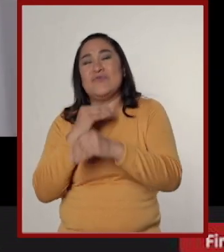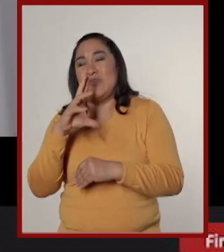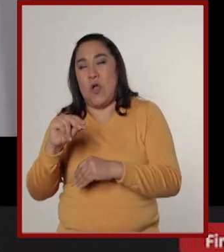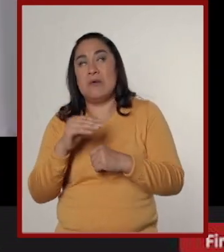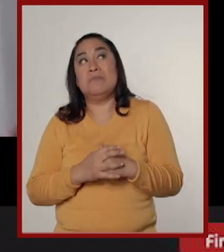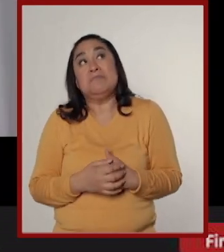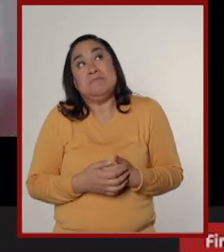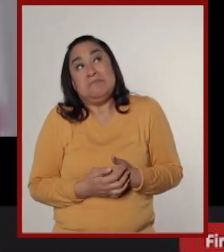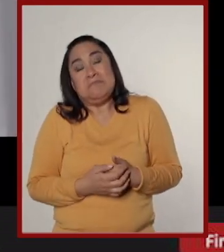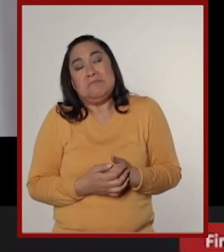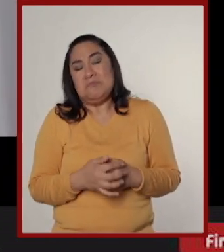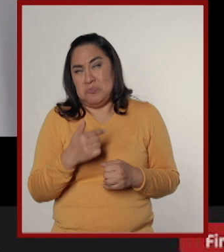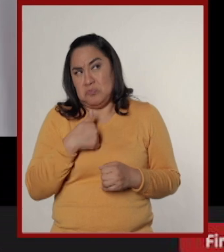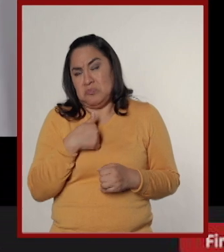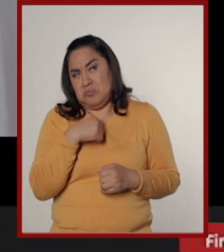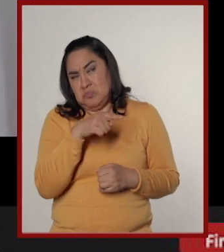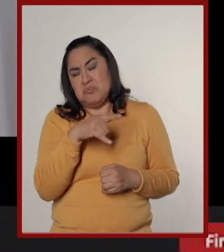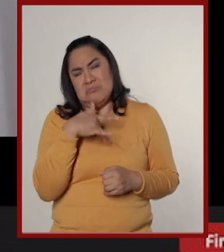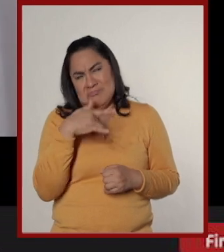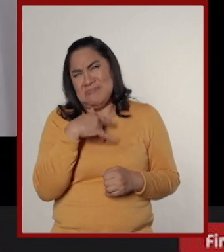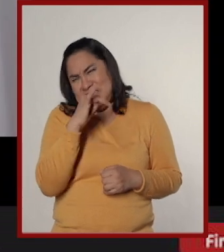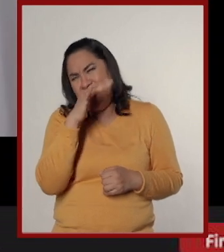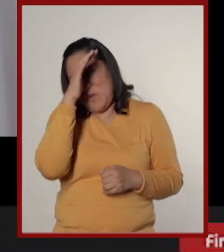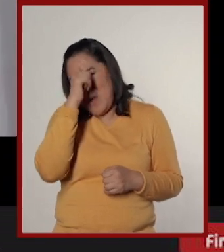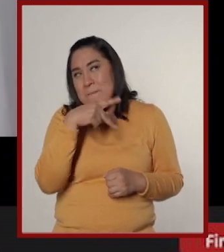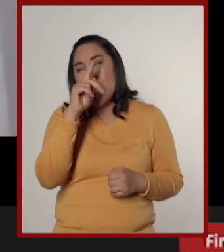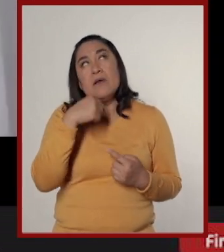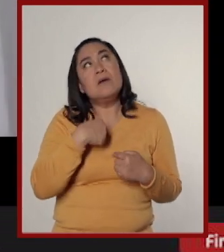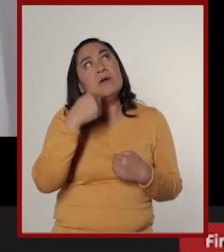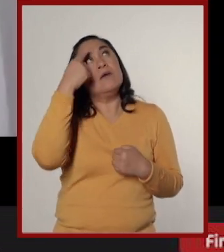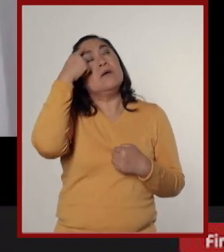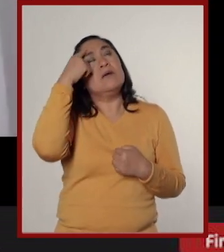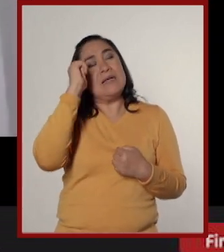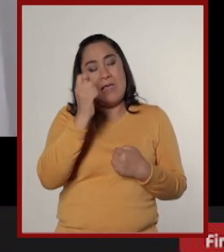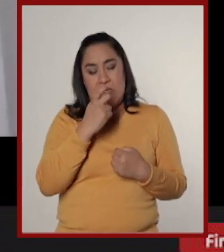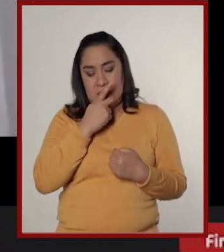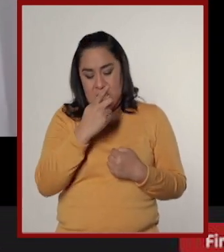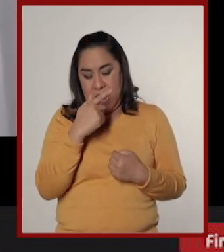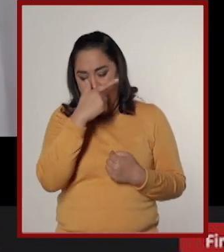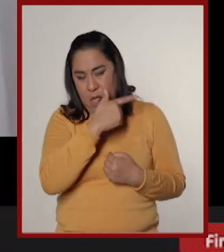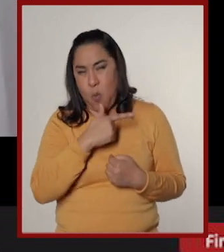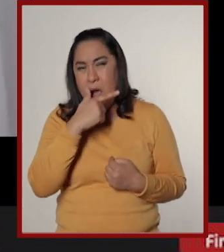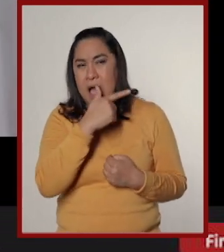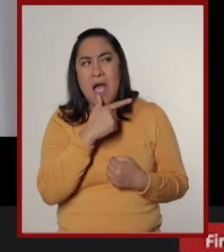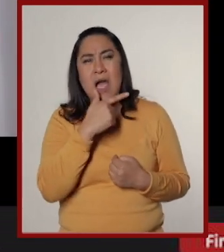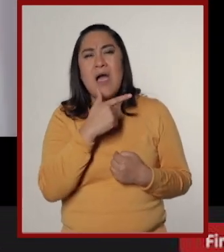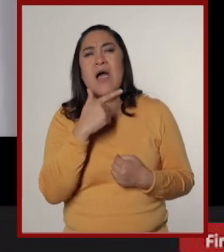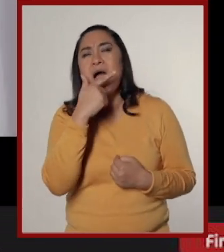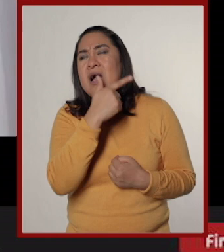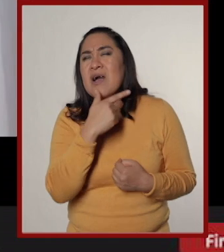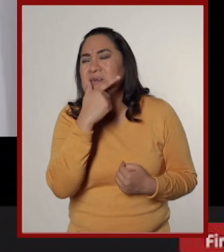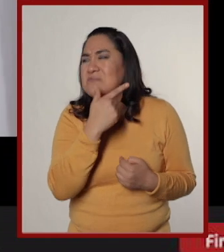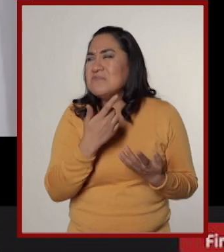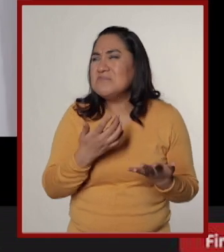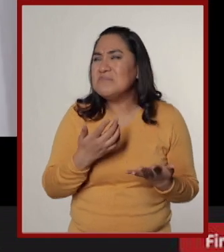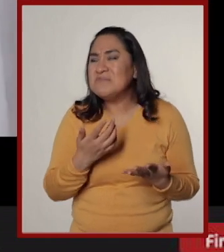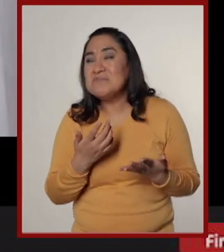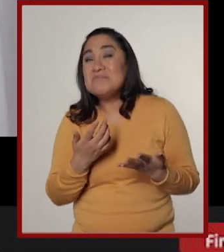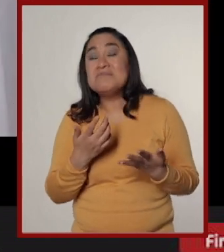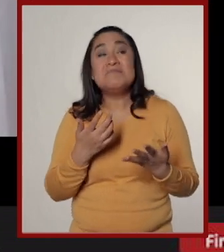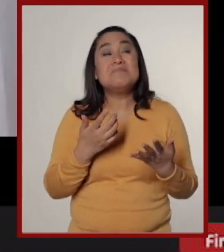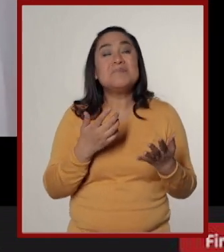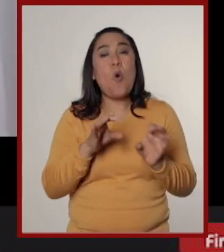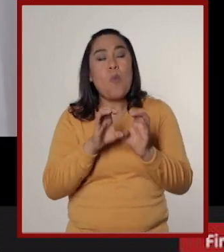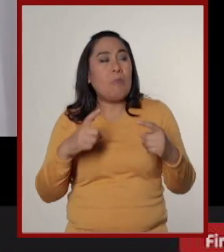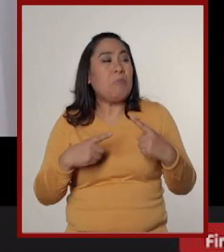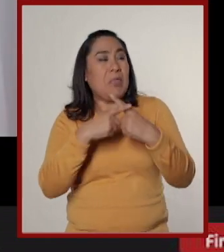Sí. Pero bueno, el lenguaje figurado, yo creo que sí, que es un dicho no solo popular, sino muy acertado, porque